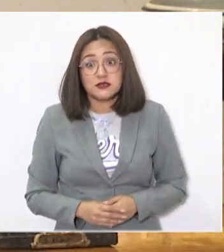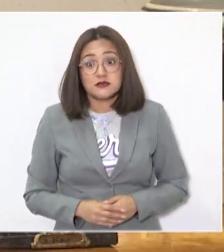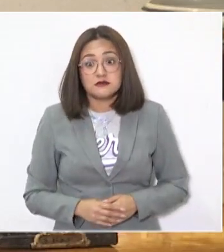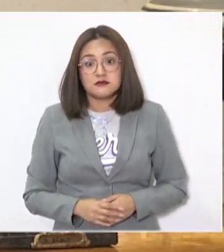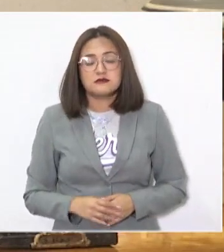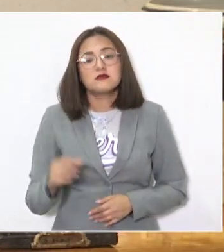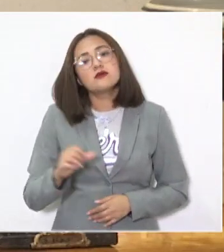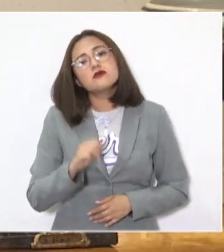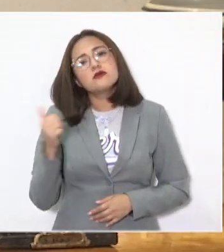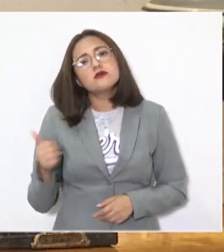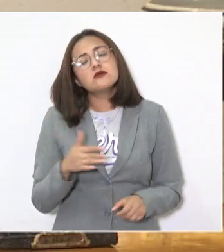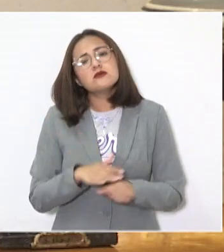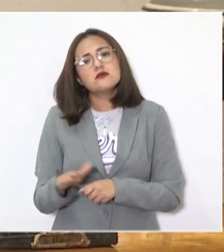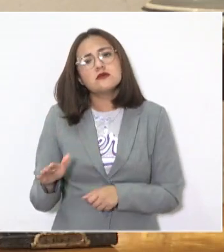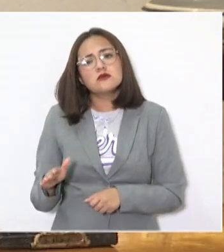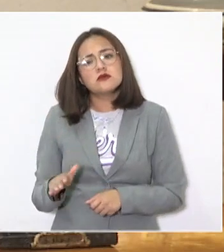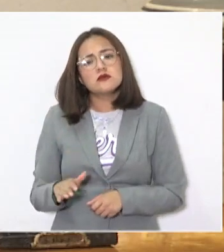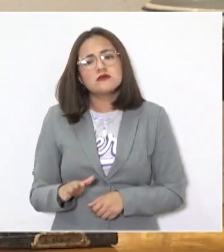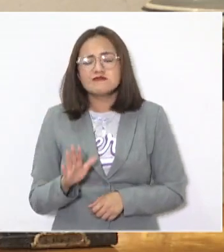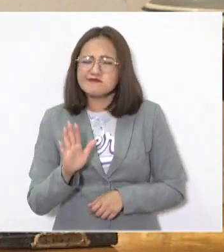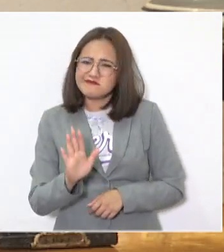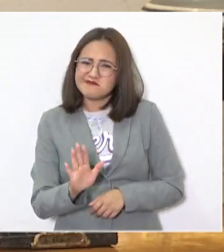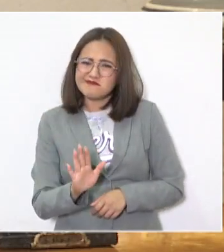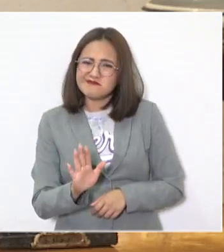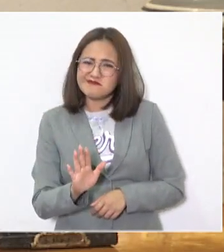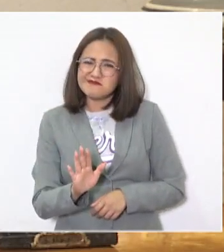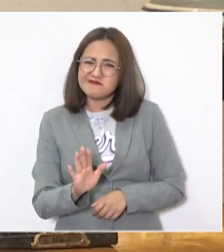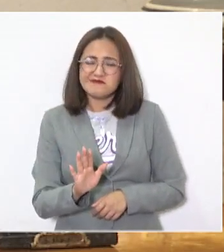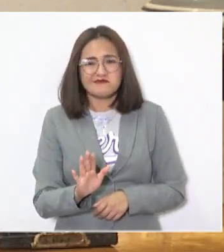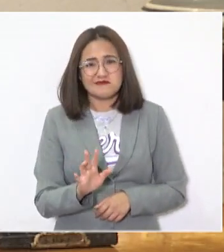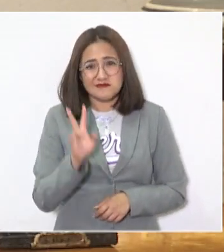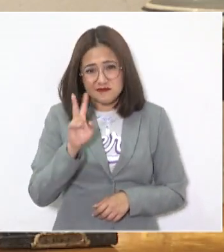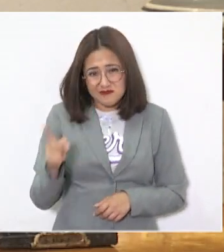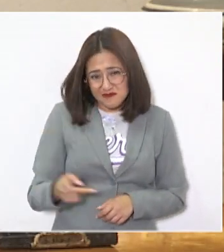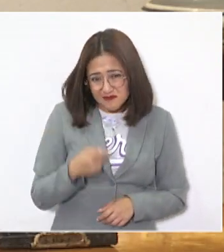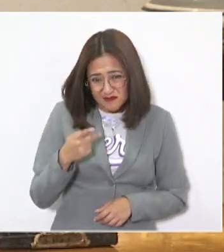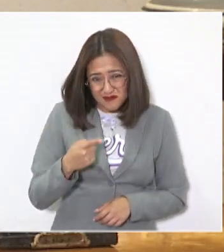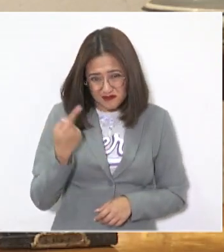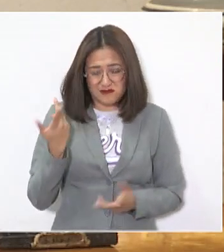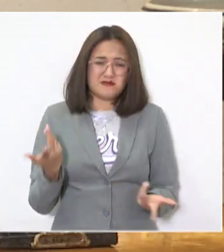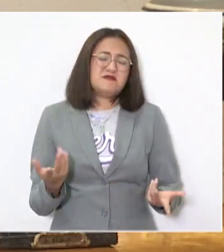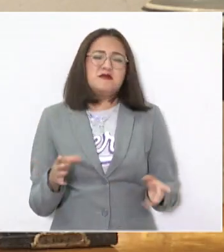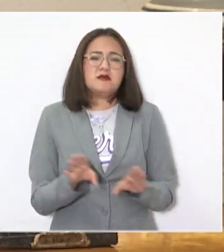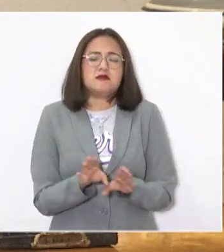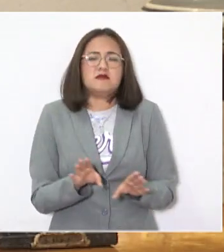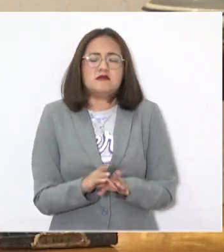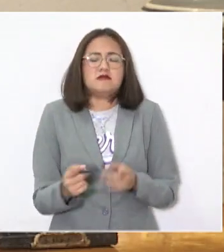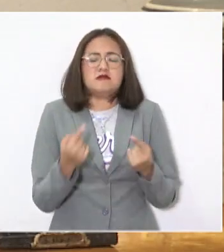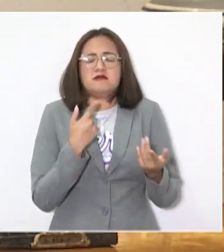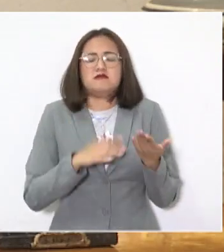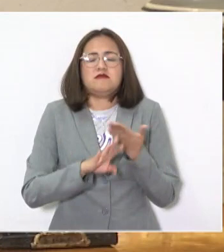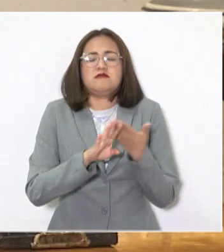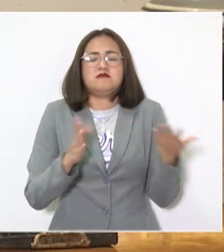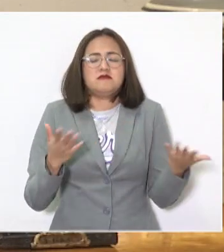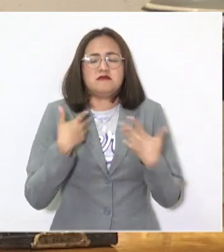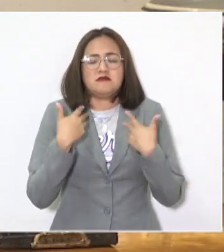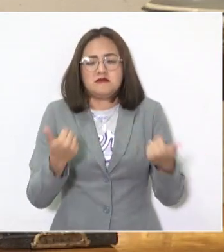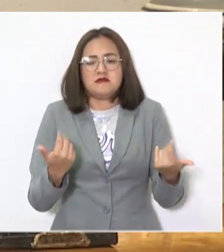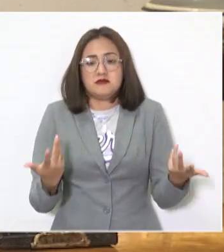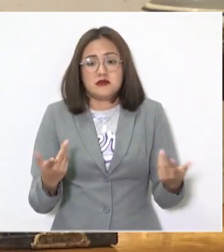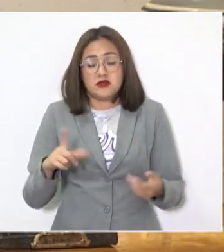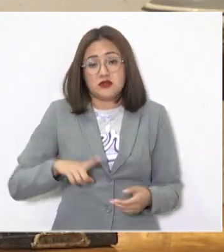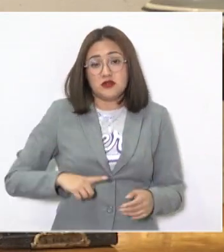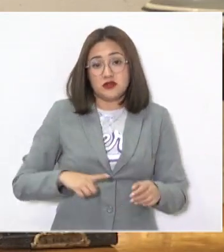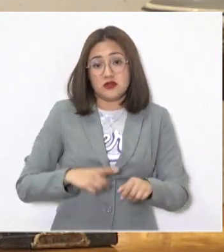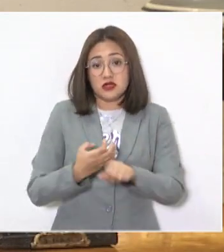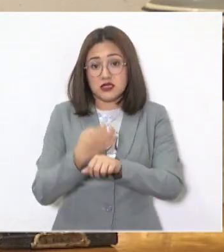Y el otro tema, a ver, ¿cómo crees? De veras, tu pregunta es un despropósito, que el gobierno